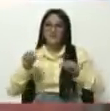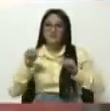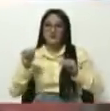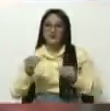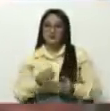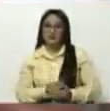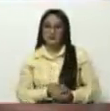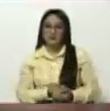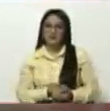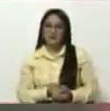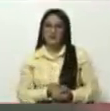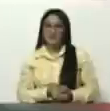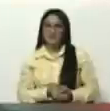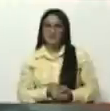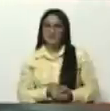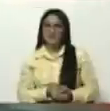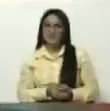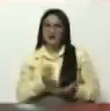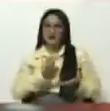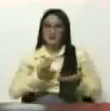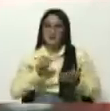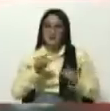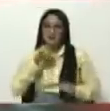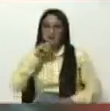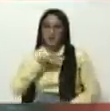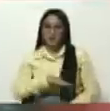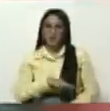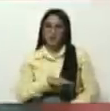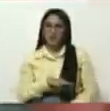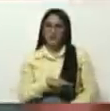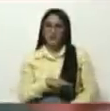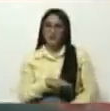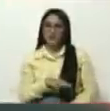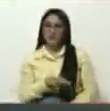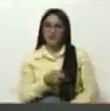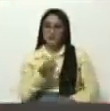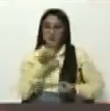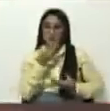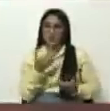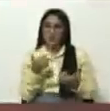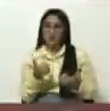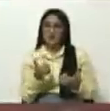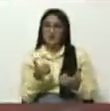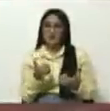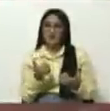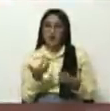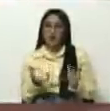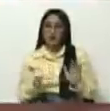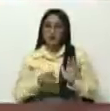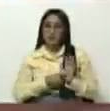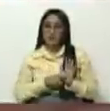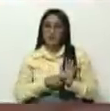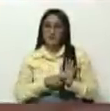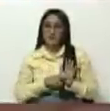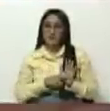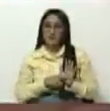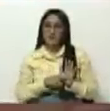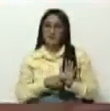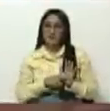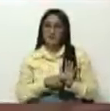heroicidad, llamadas a escribir historia de la grande y de la buena. Vamos a repetir, muchachas y